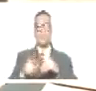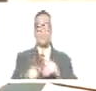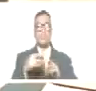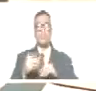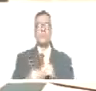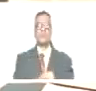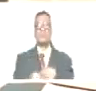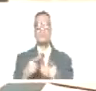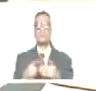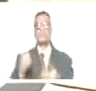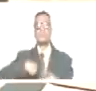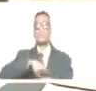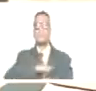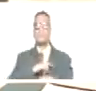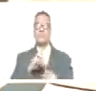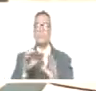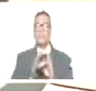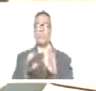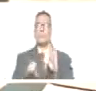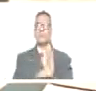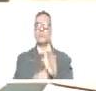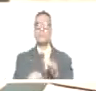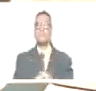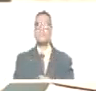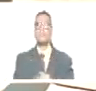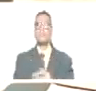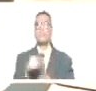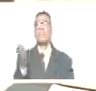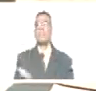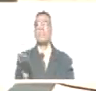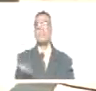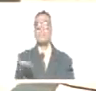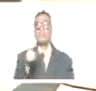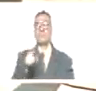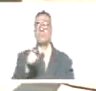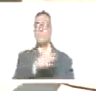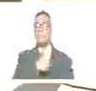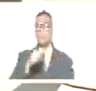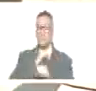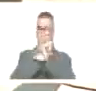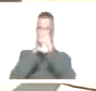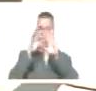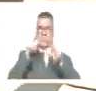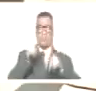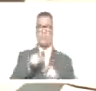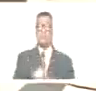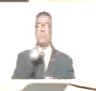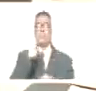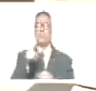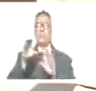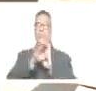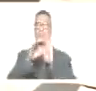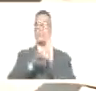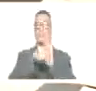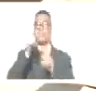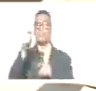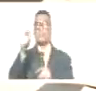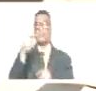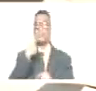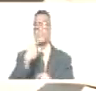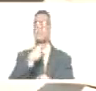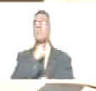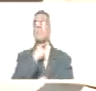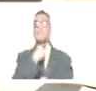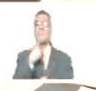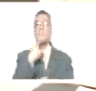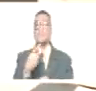nuestra Constitución. Y es importante que quede claro que esta Constitución, a los que les gusta hablar de